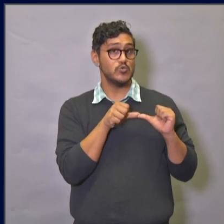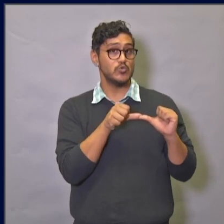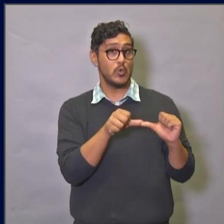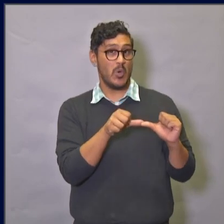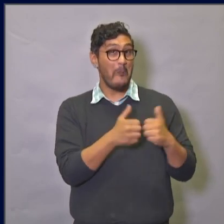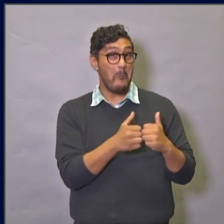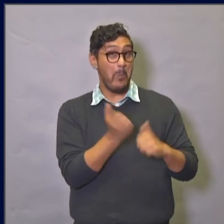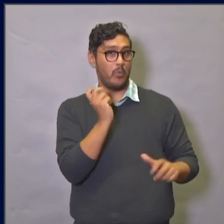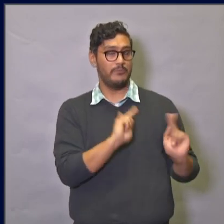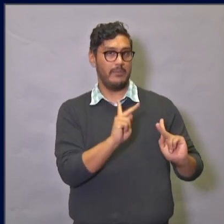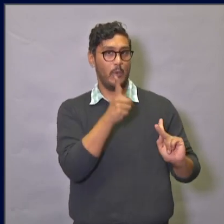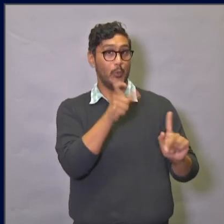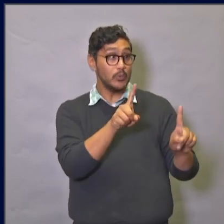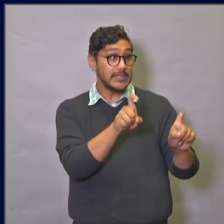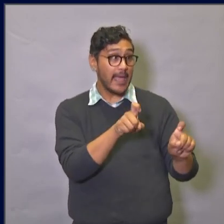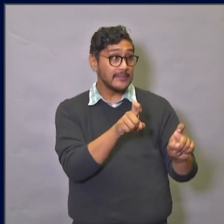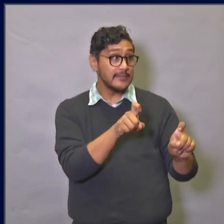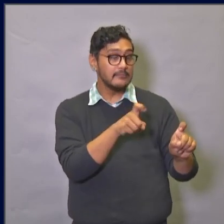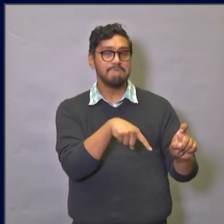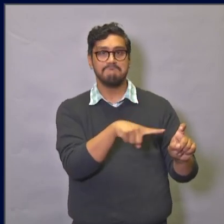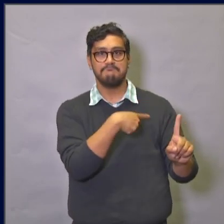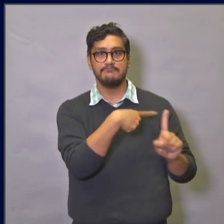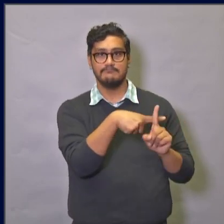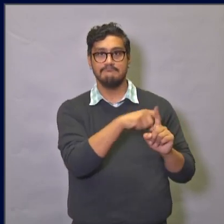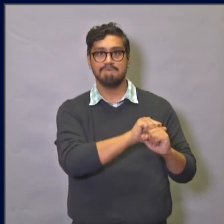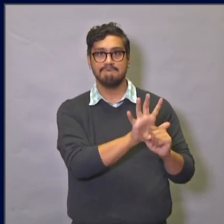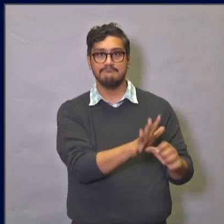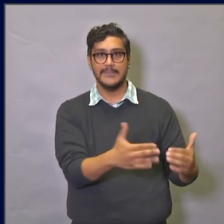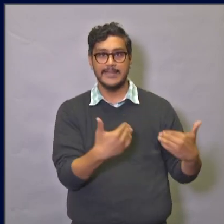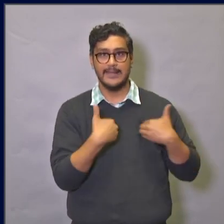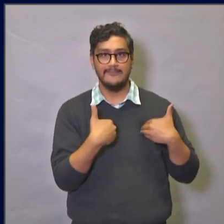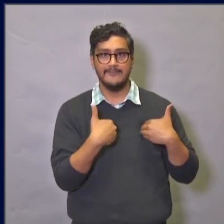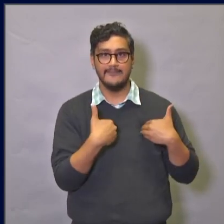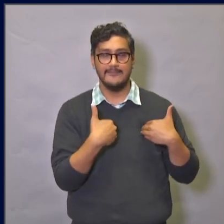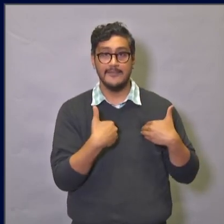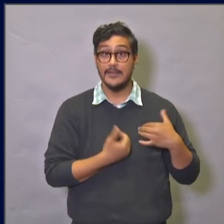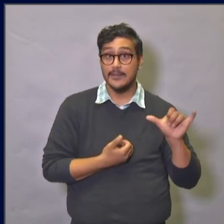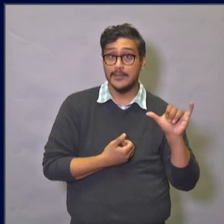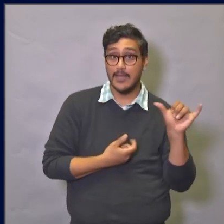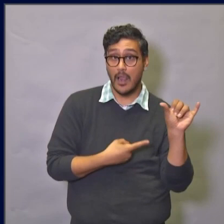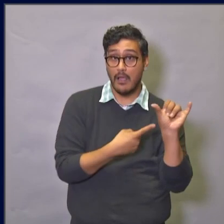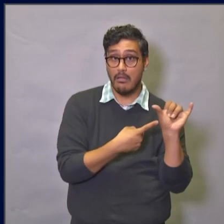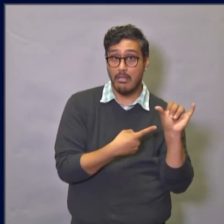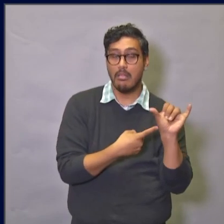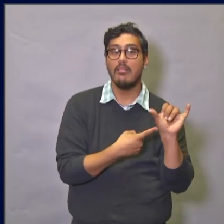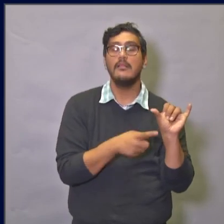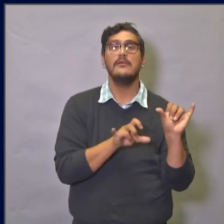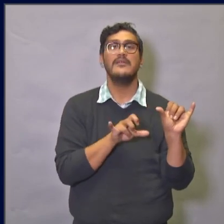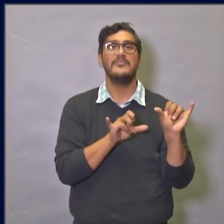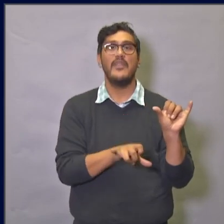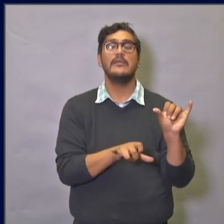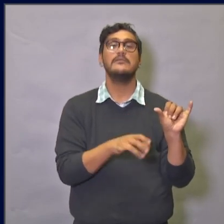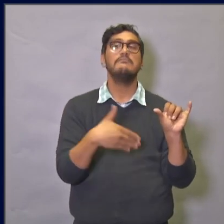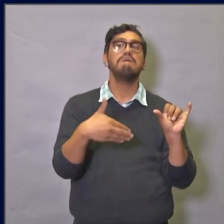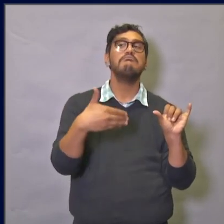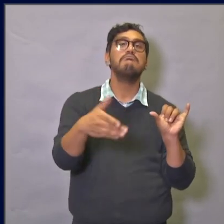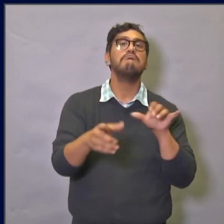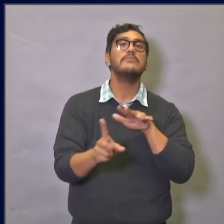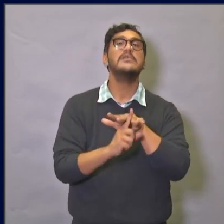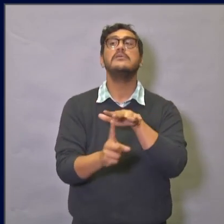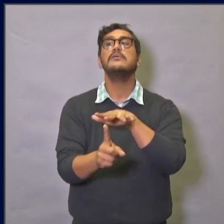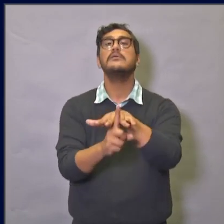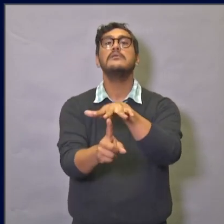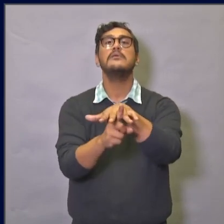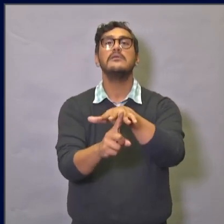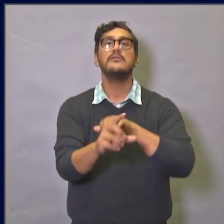personas que dieron positivo por el virus. La línea amarilla representa los casos a lo largo del tiempo entre personas